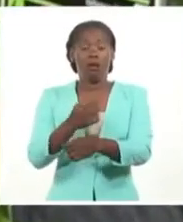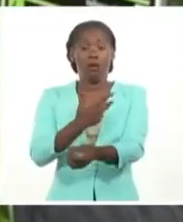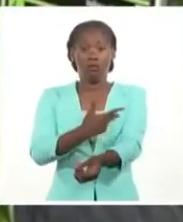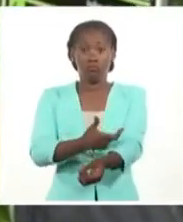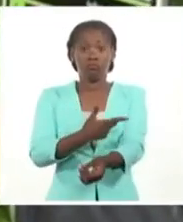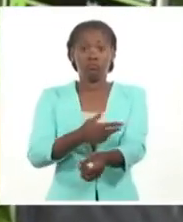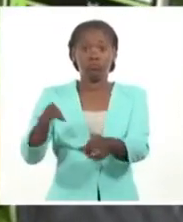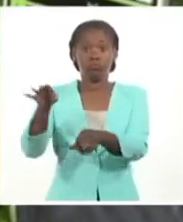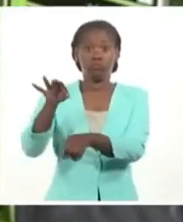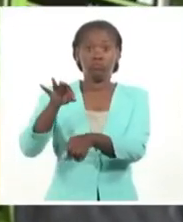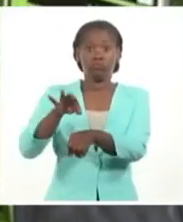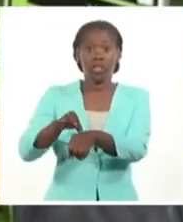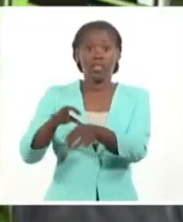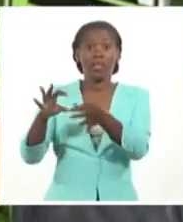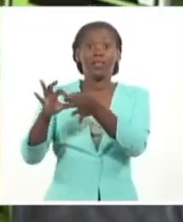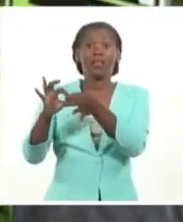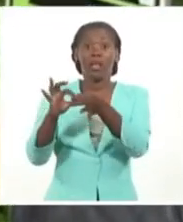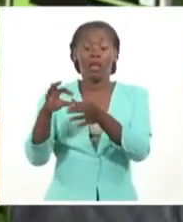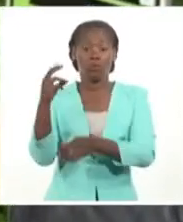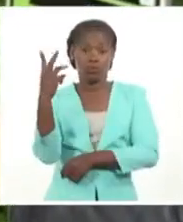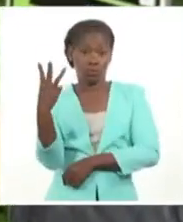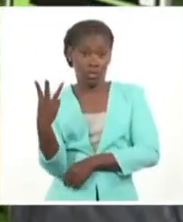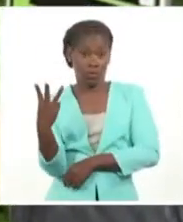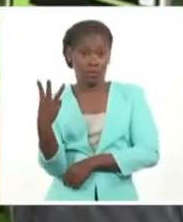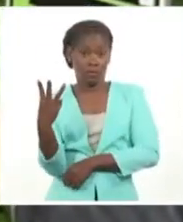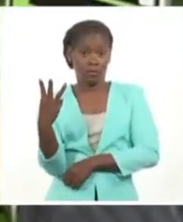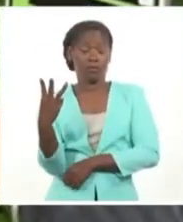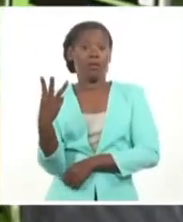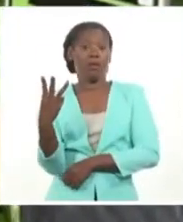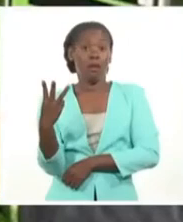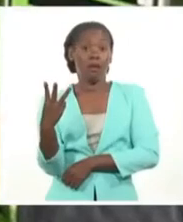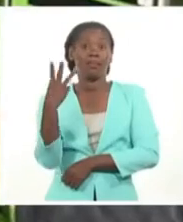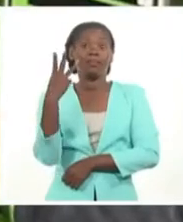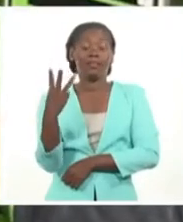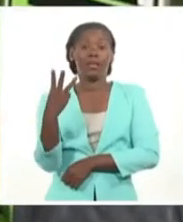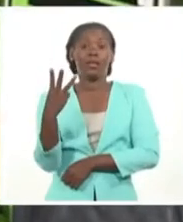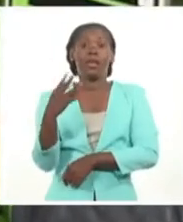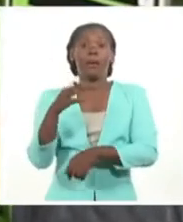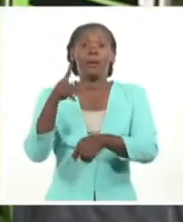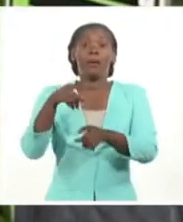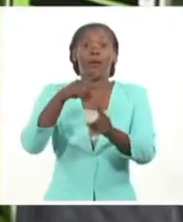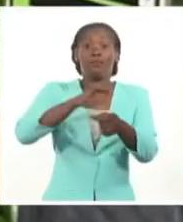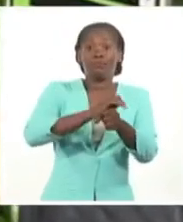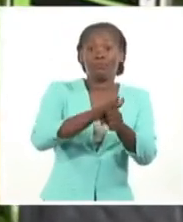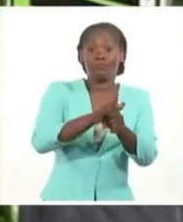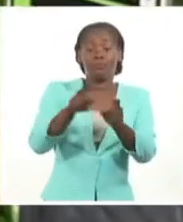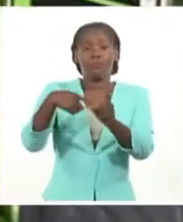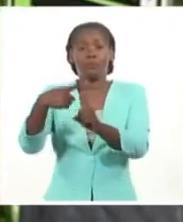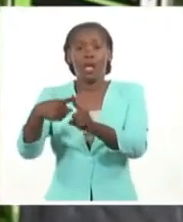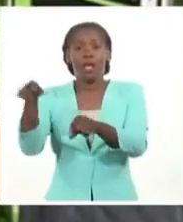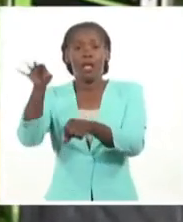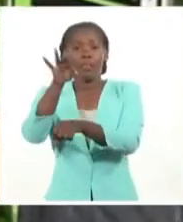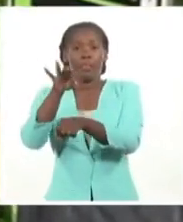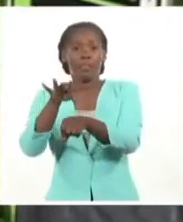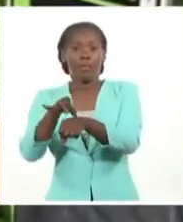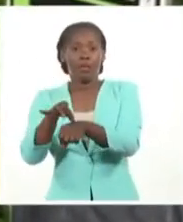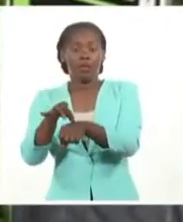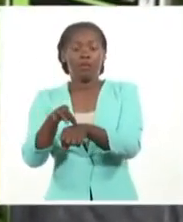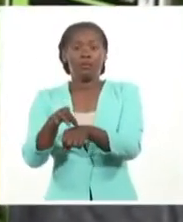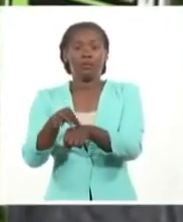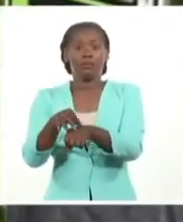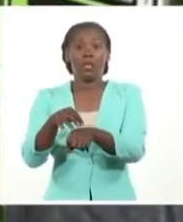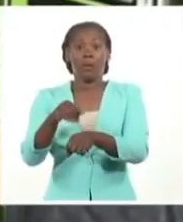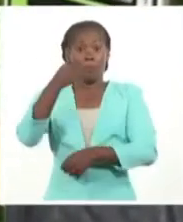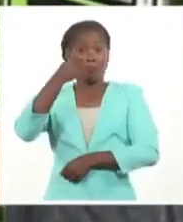3. El dengue, bueno, ha dado lugar a una descompensación del estado cardiovascular del